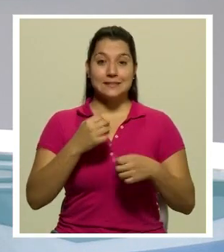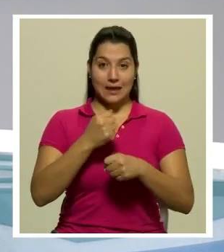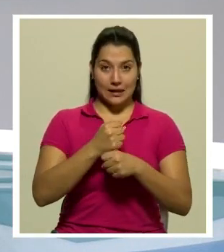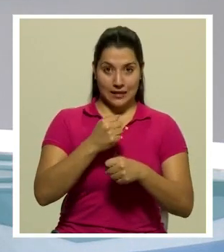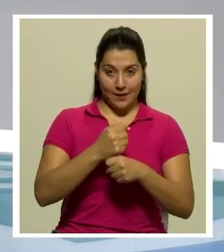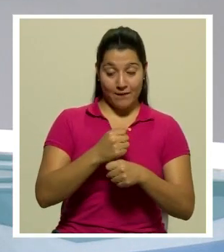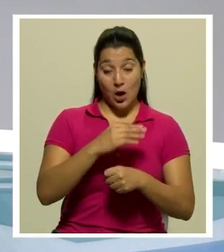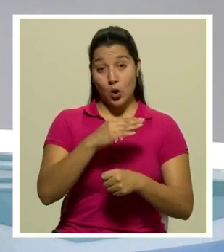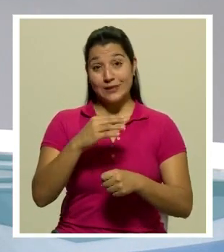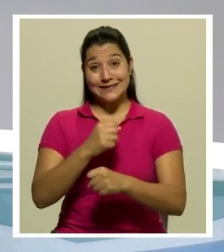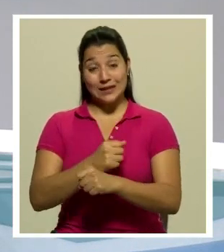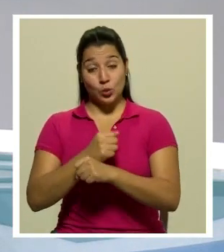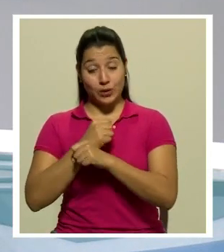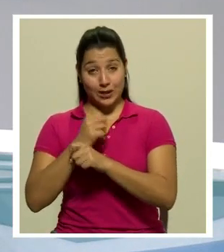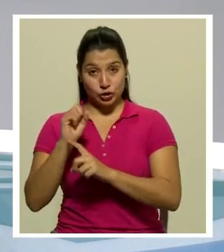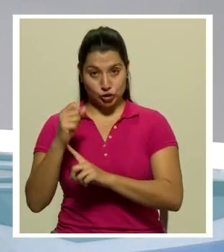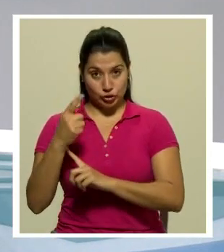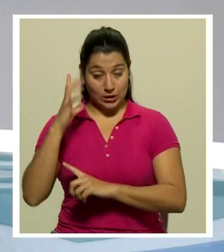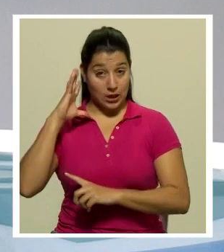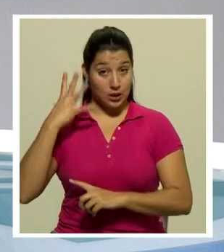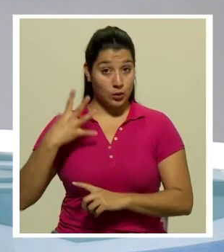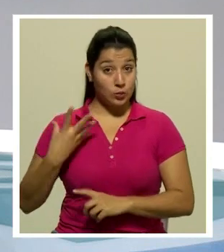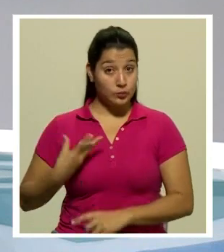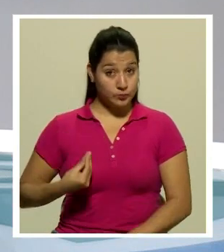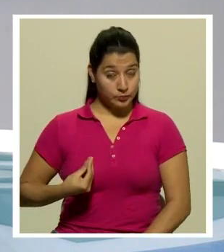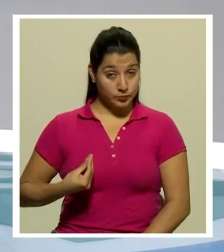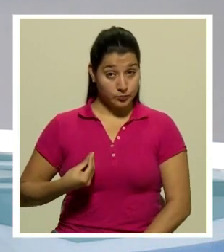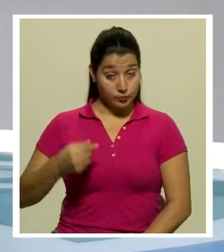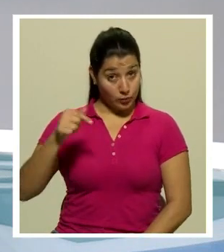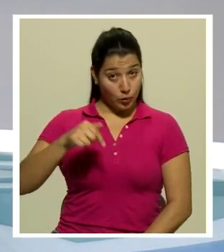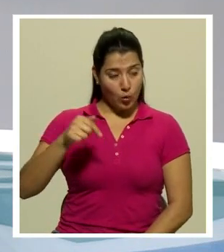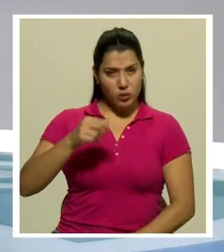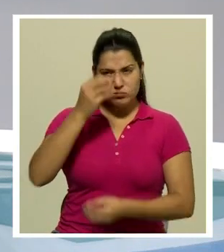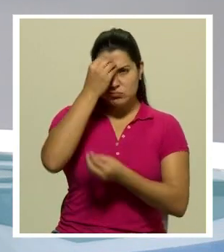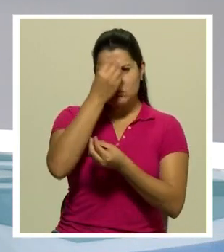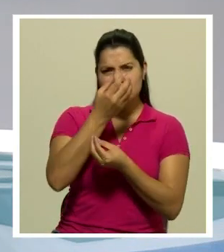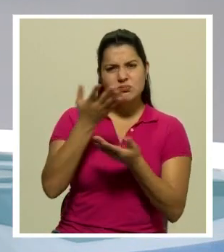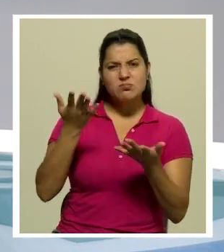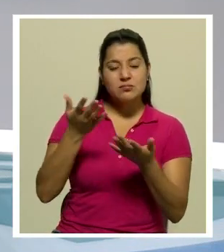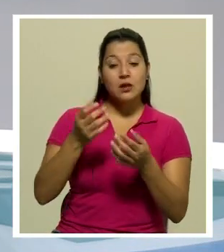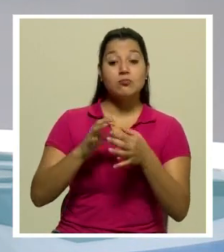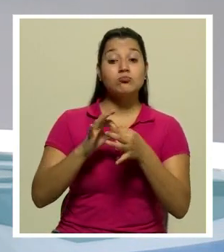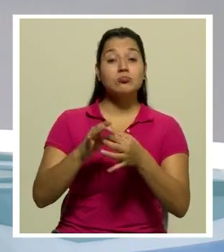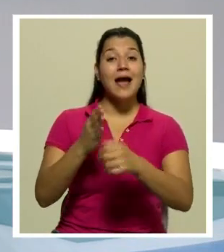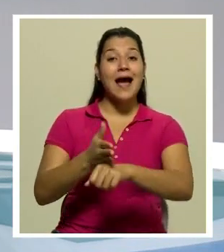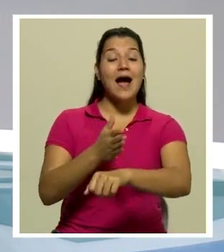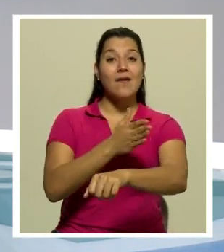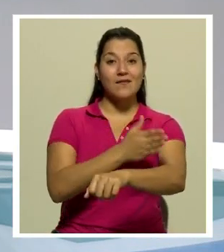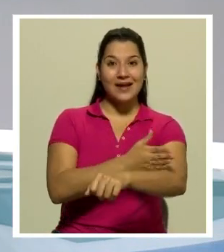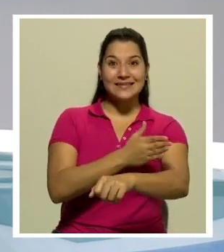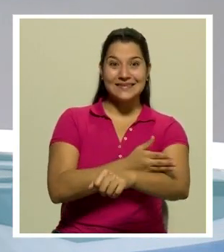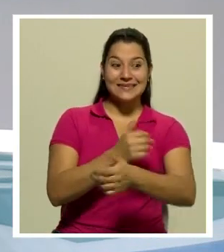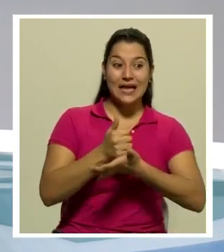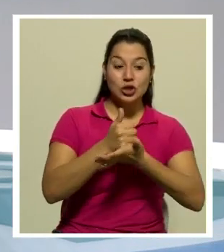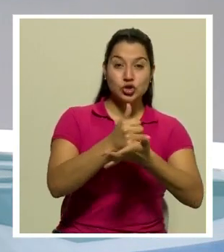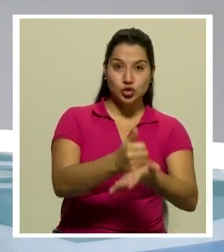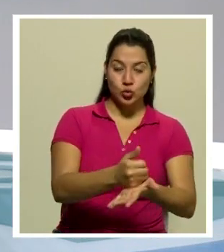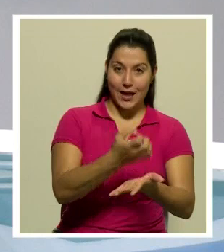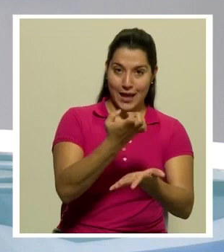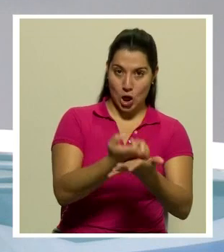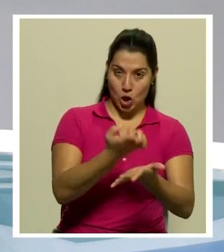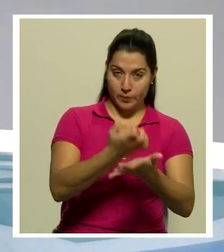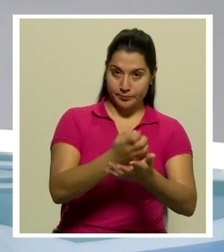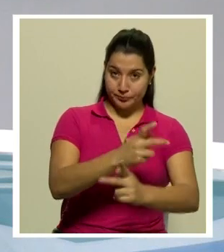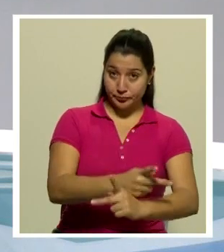Seguridad Social, Yanina Dinarte, informó sobre los avances del bono Proteger. Según la